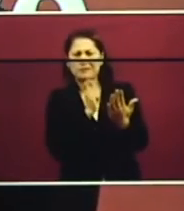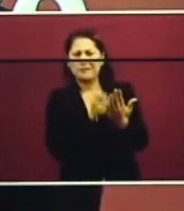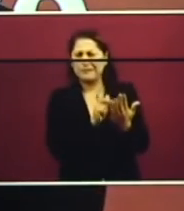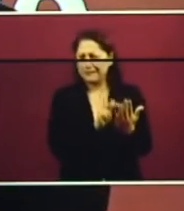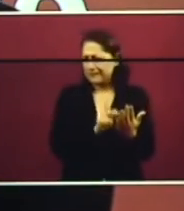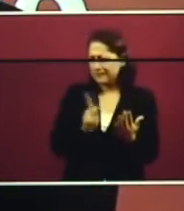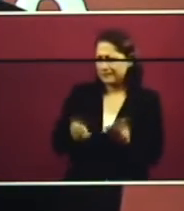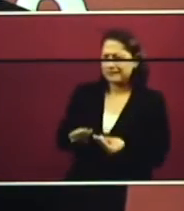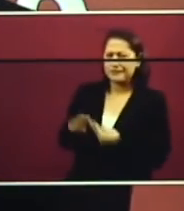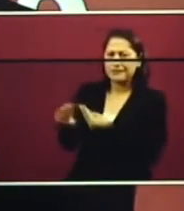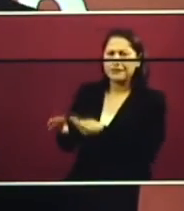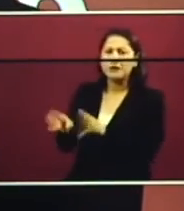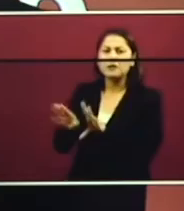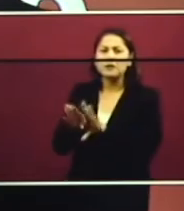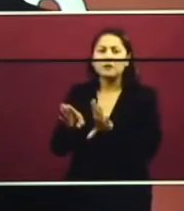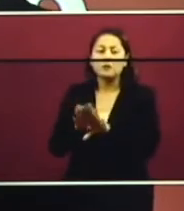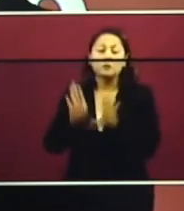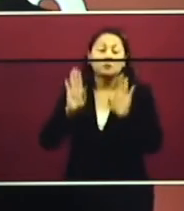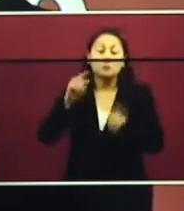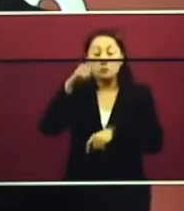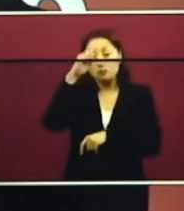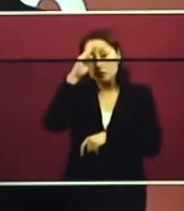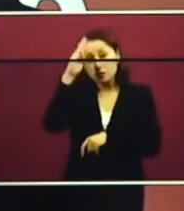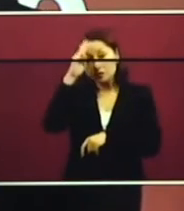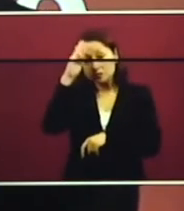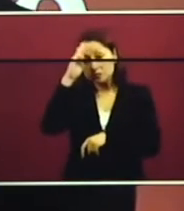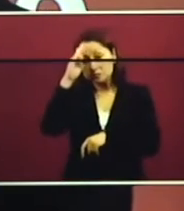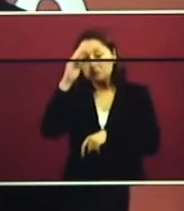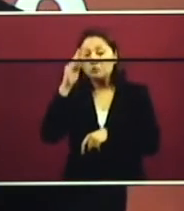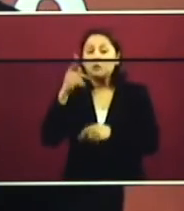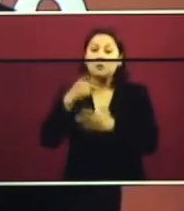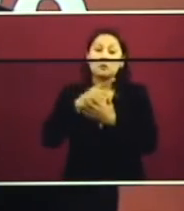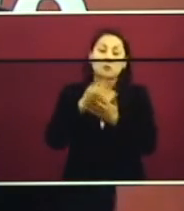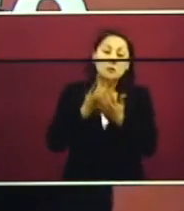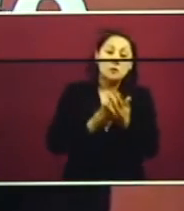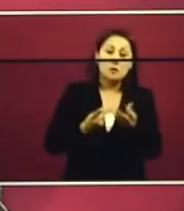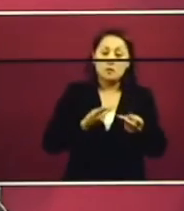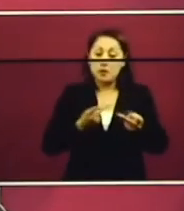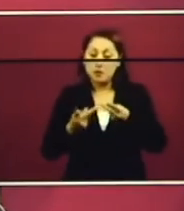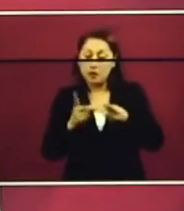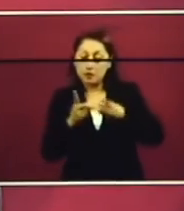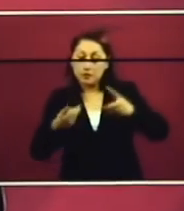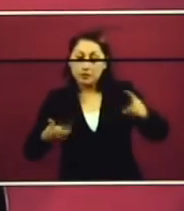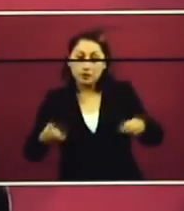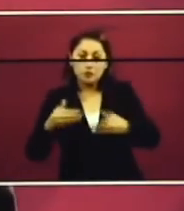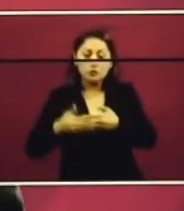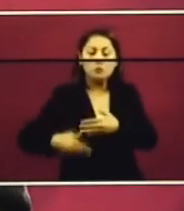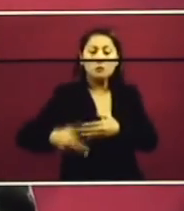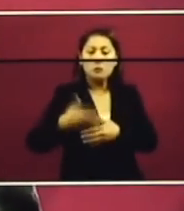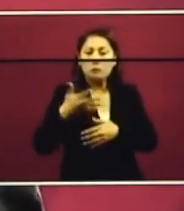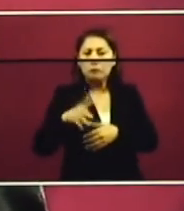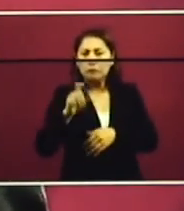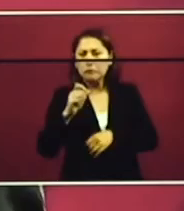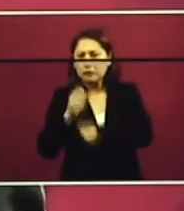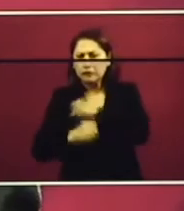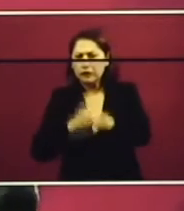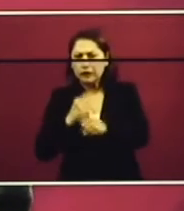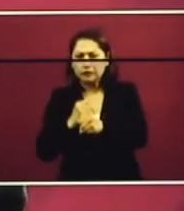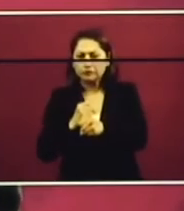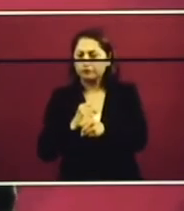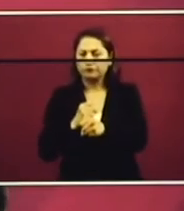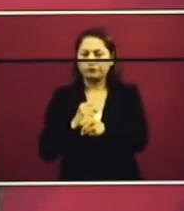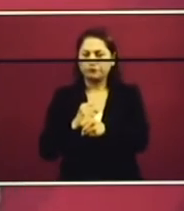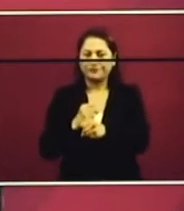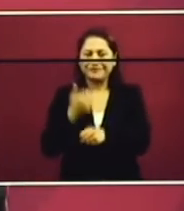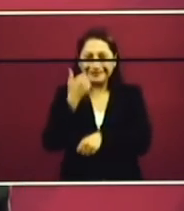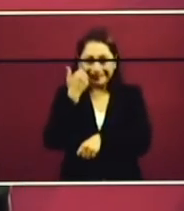de Migración ya completó 650 plazas para que entre en funciones. Anunció que México va a buscar qué